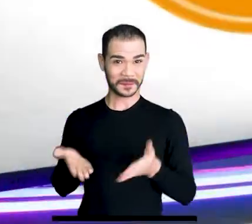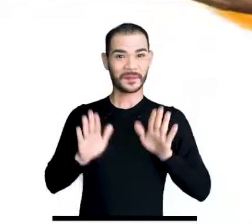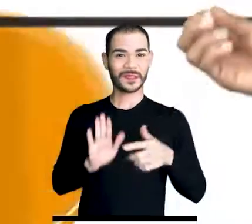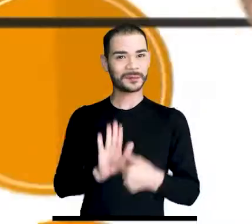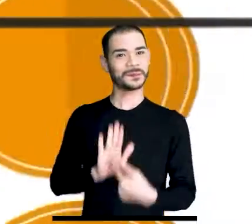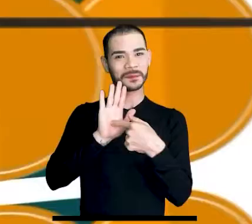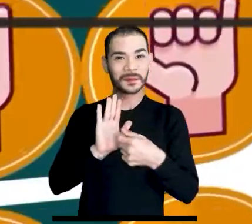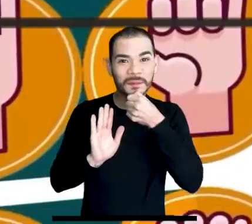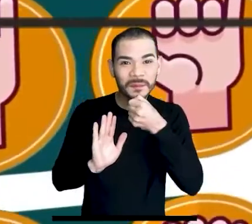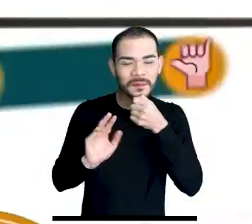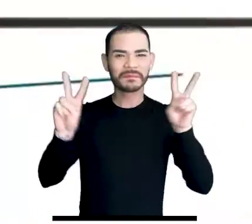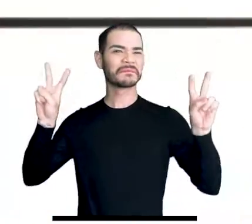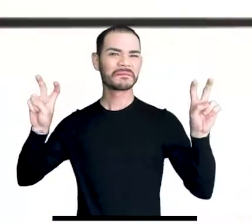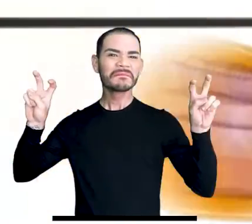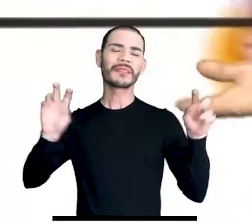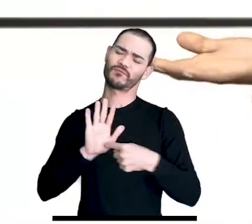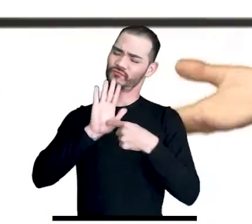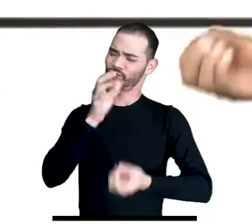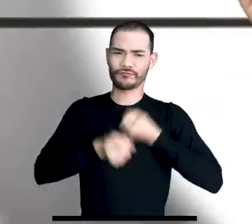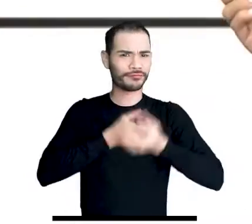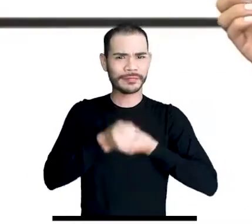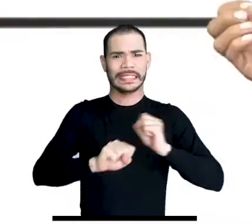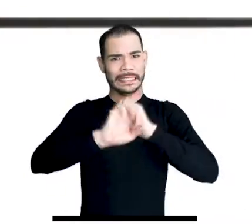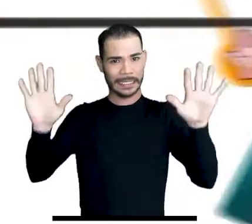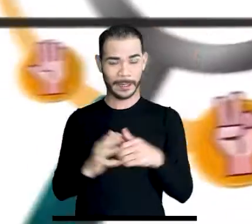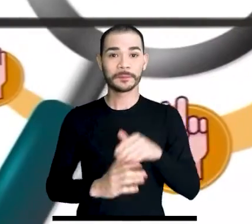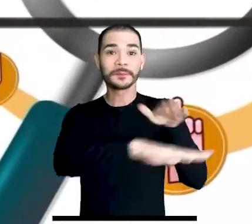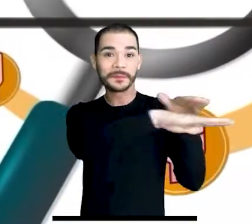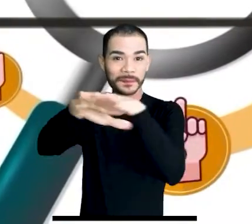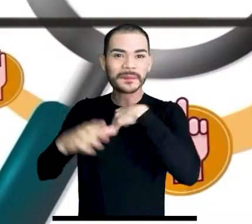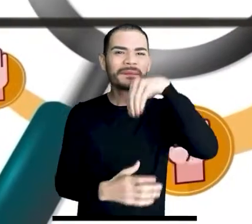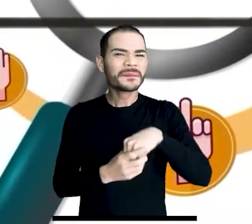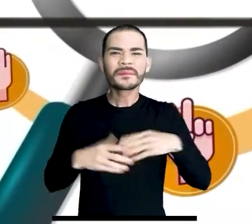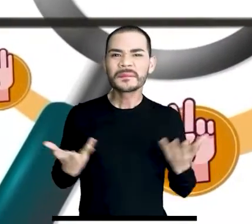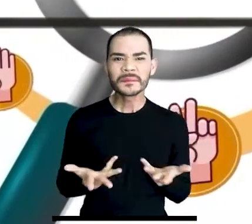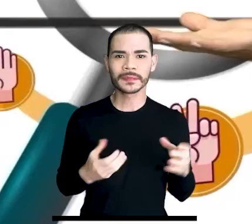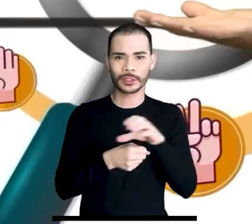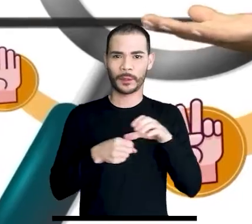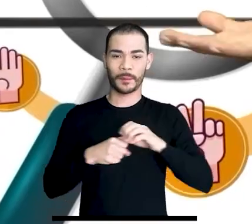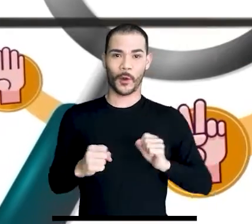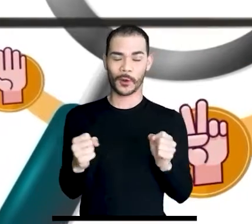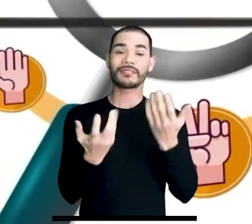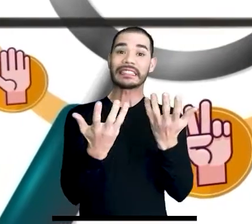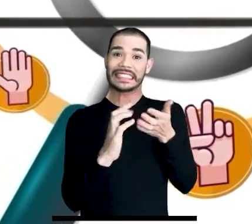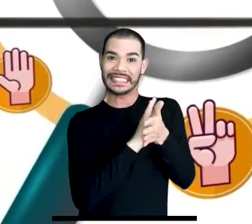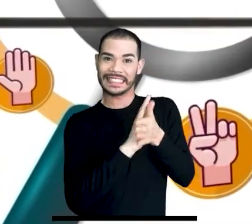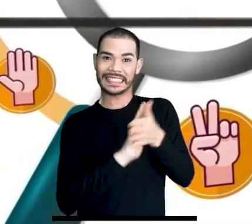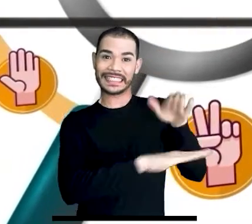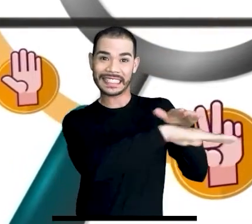Bienvenidos al magazine Hablemos Claro. Nos encontramos en la ciudad de Bogotá y queremos contarles acerca de la estrategia